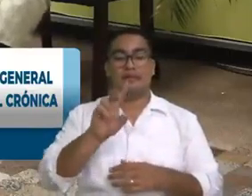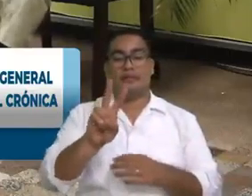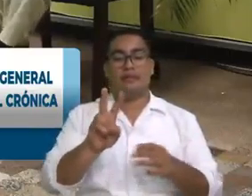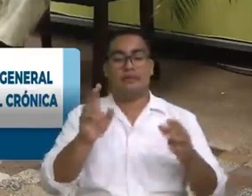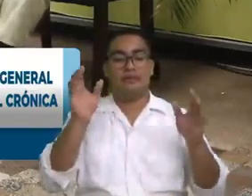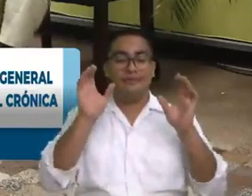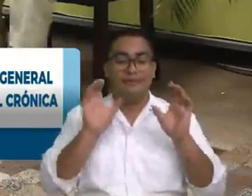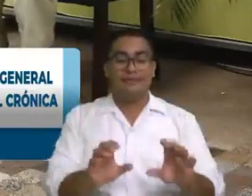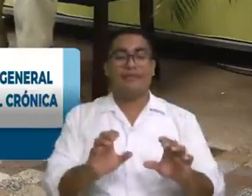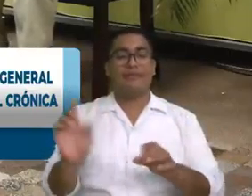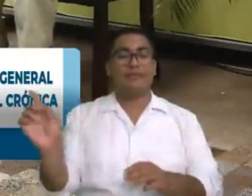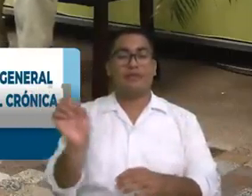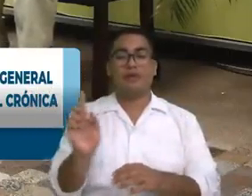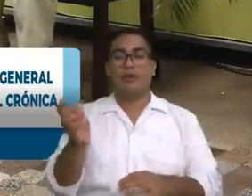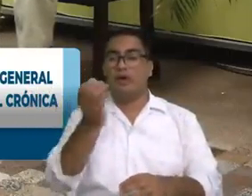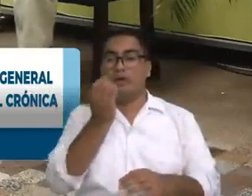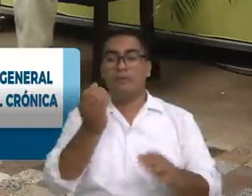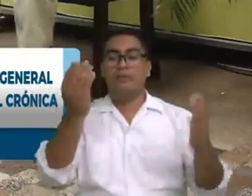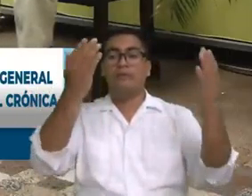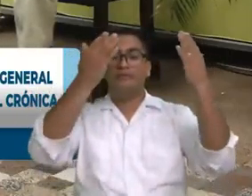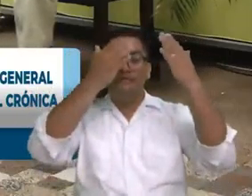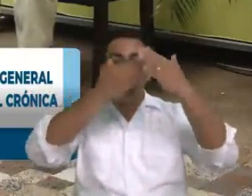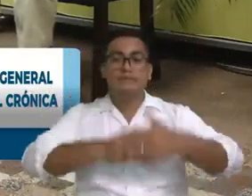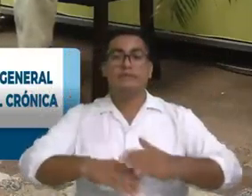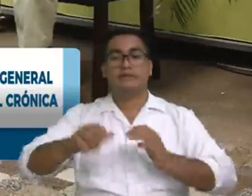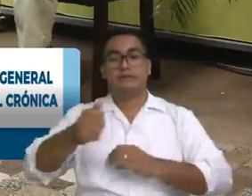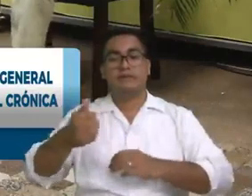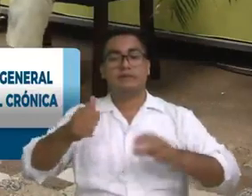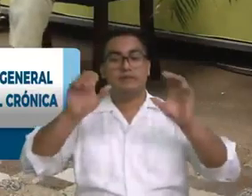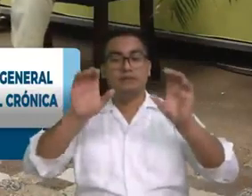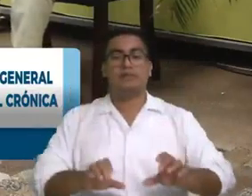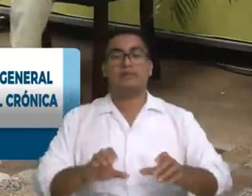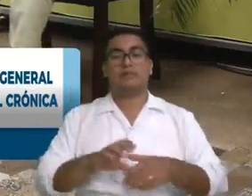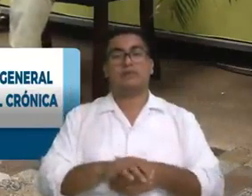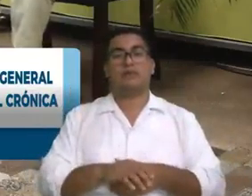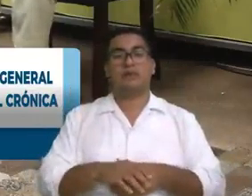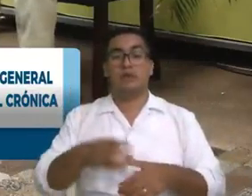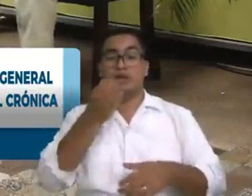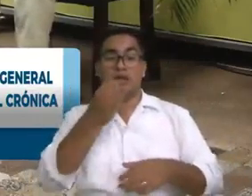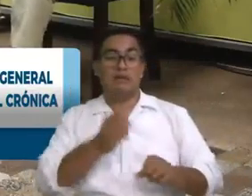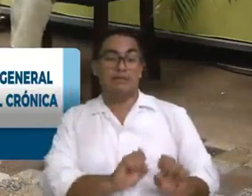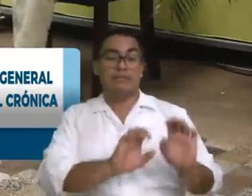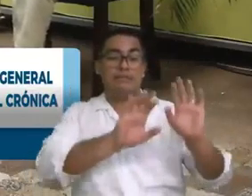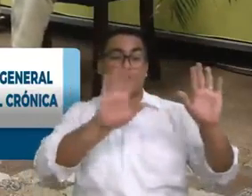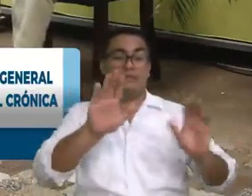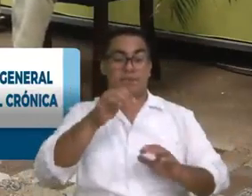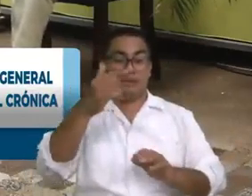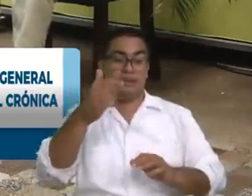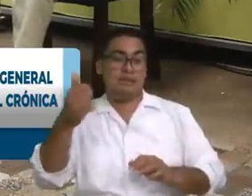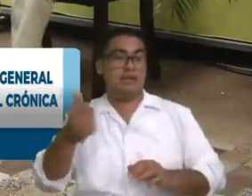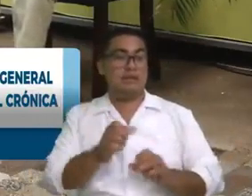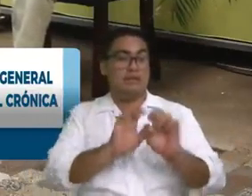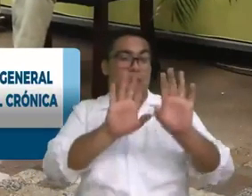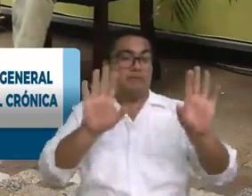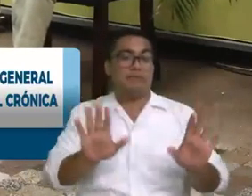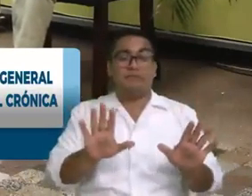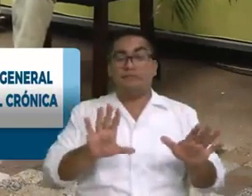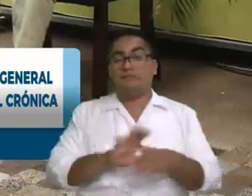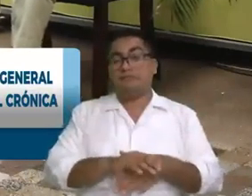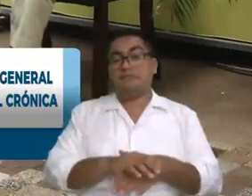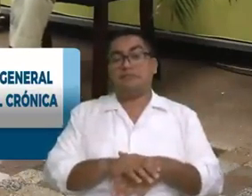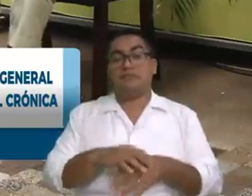mediodía. No cenan necesariamente a las 6 de la tarde y no desayunan necesariamente a las 7, 6 de la mañana.